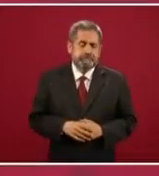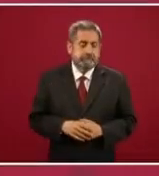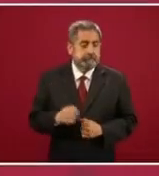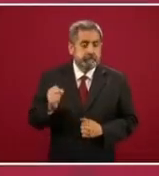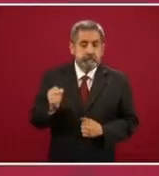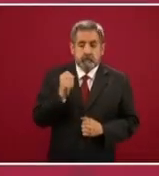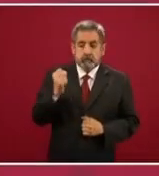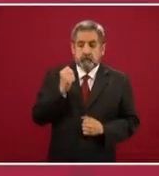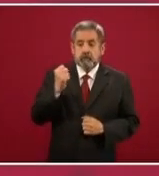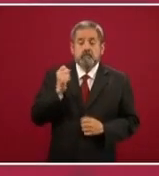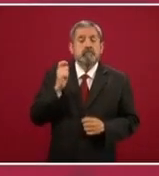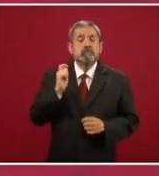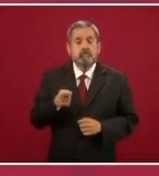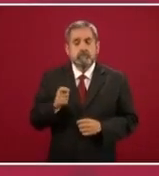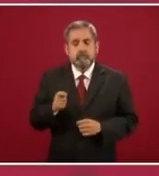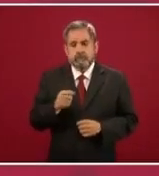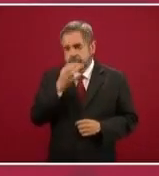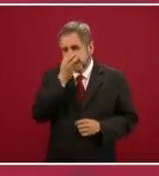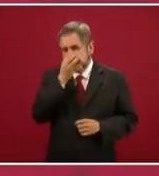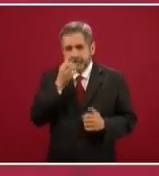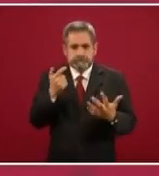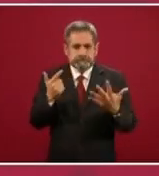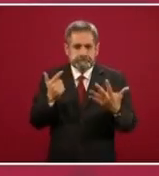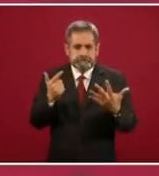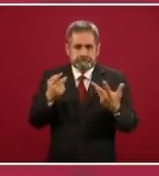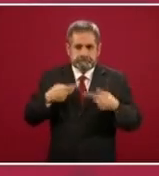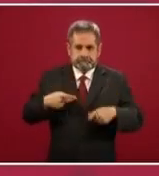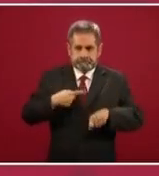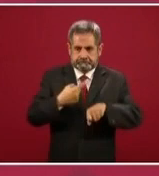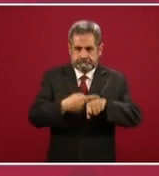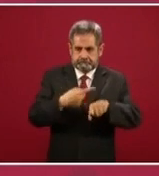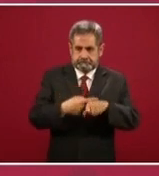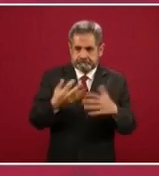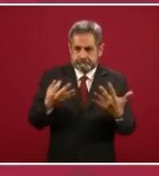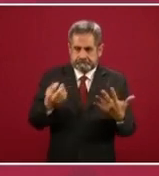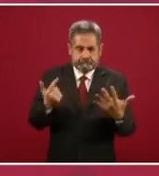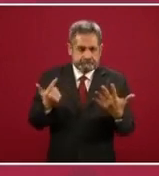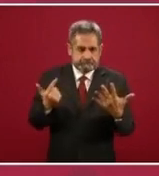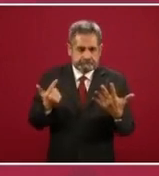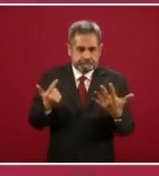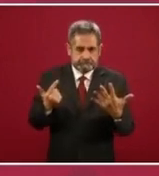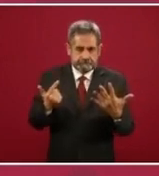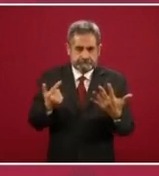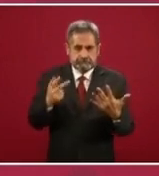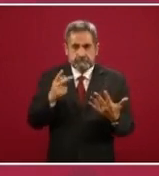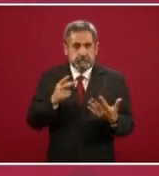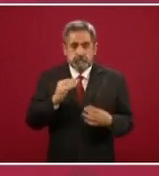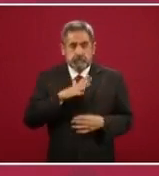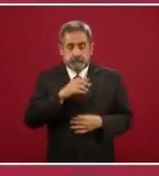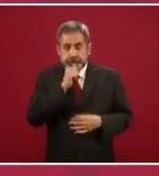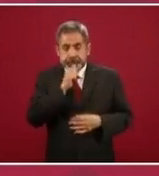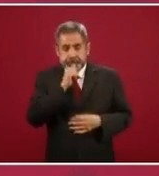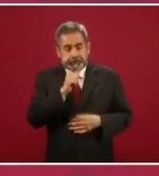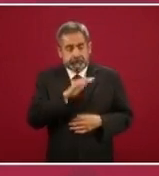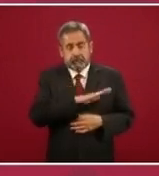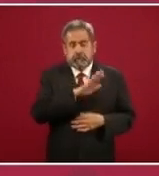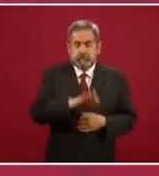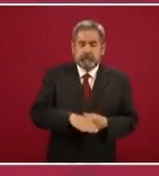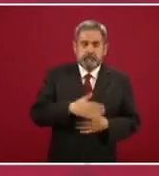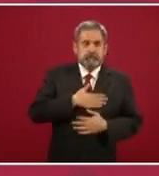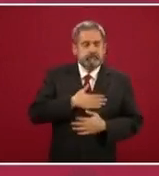Afortunadamente son 7 casos hasta ahora. No tenemos que lamentar la pérdida